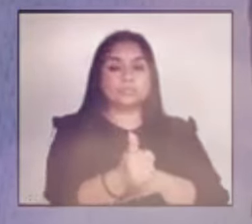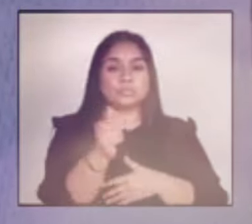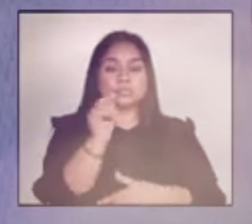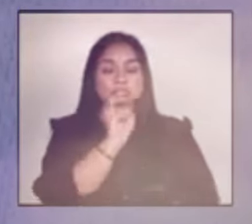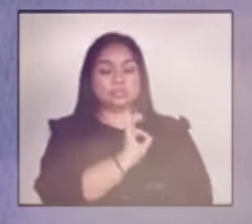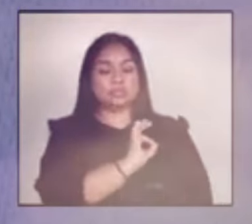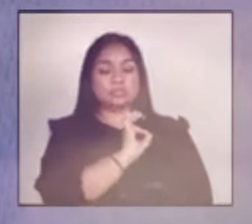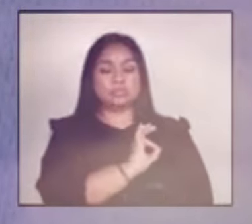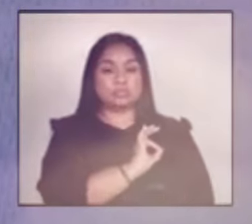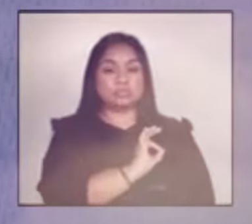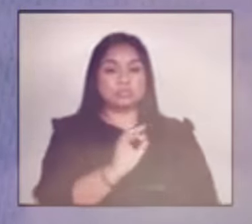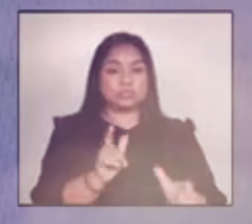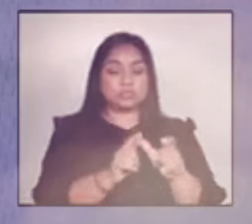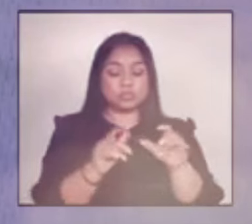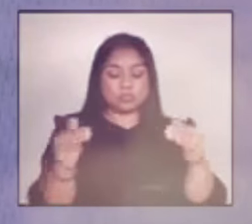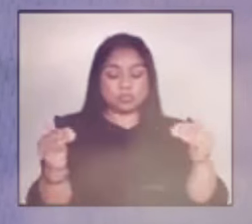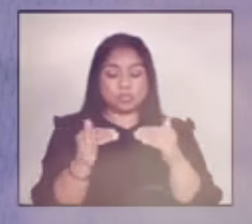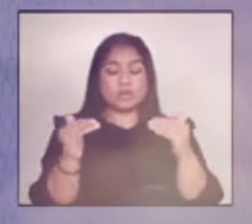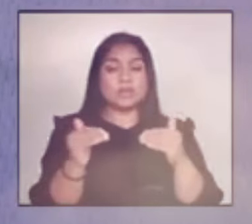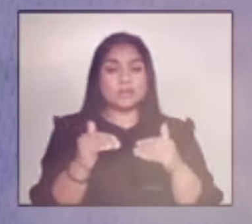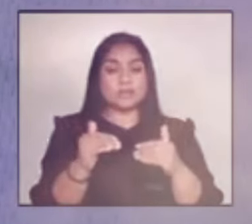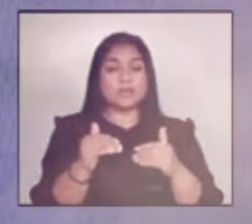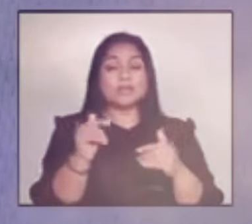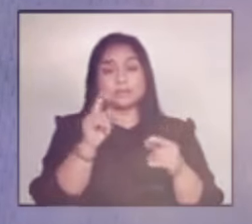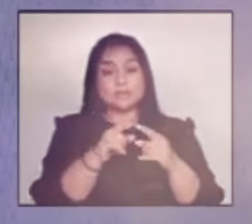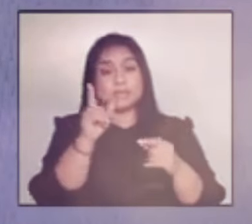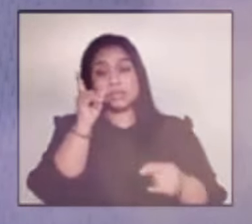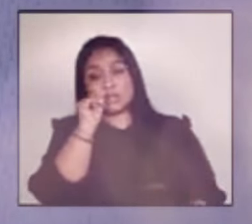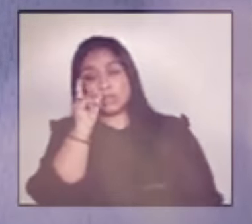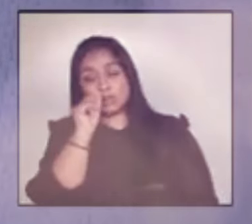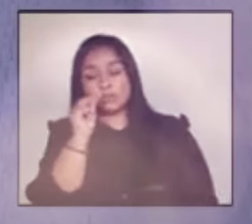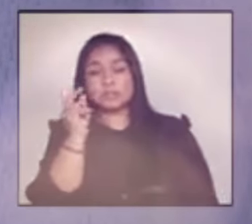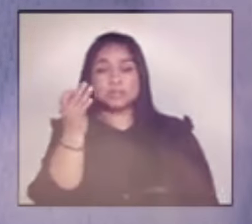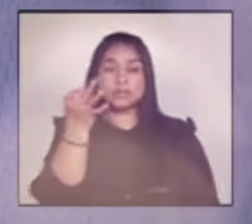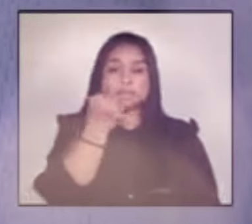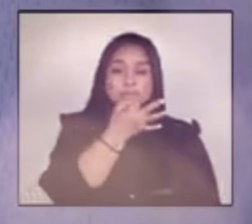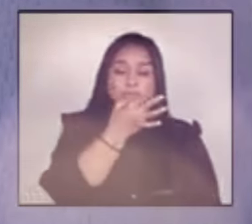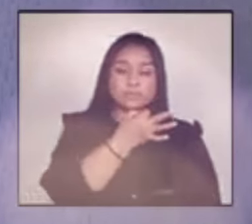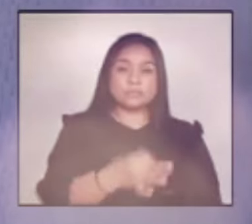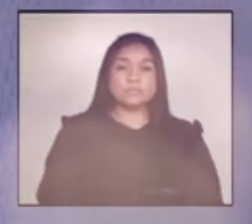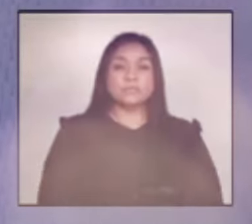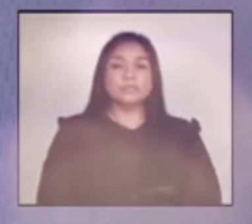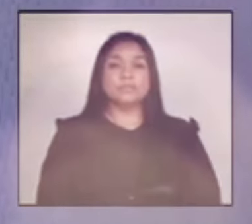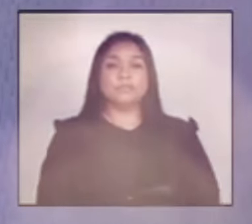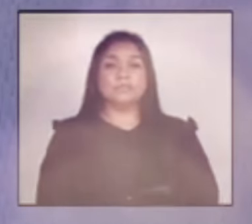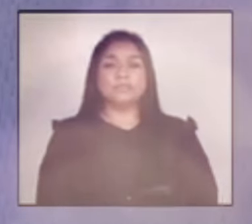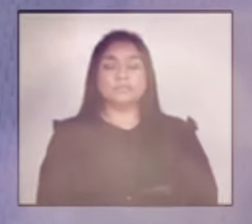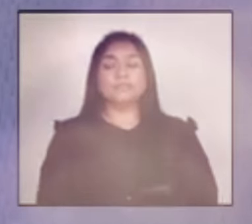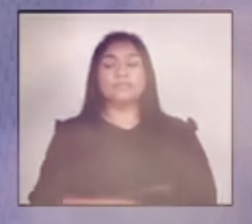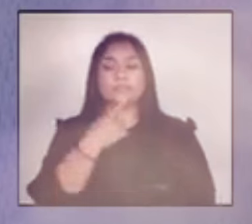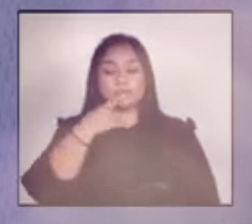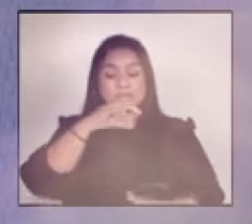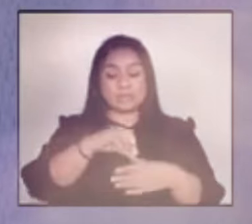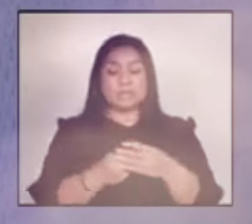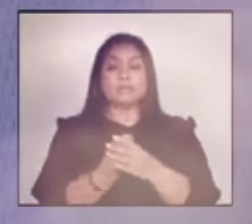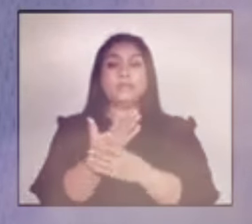sociedad con igualdad entre hombres y mujeres. La semilla del